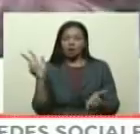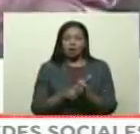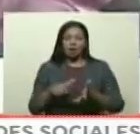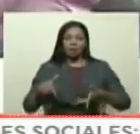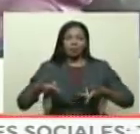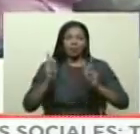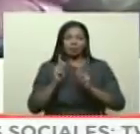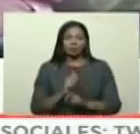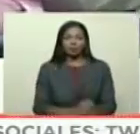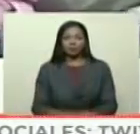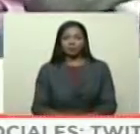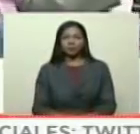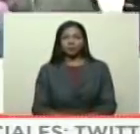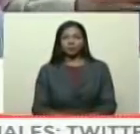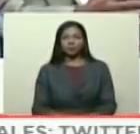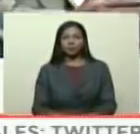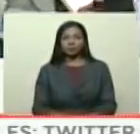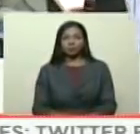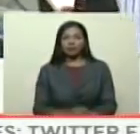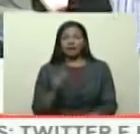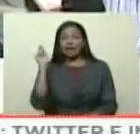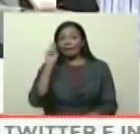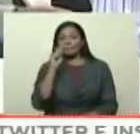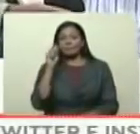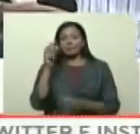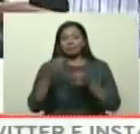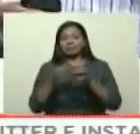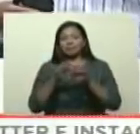aprobados para el mes de septiembre.